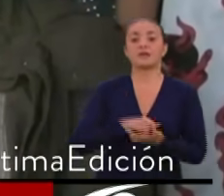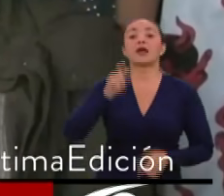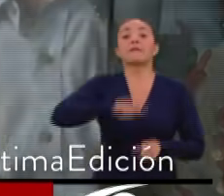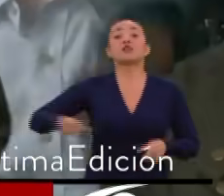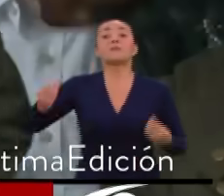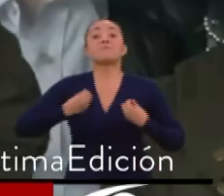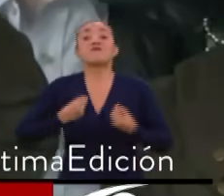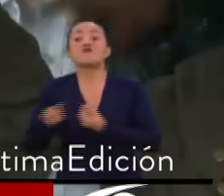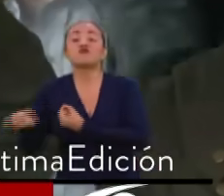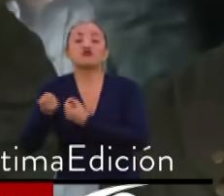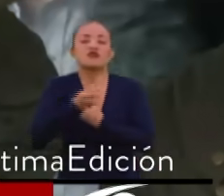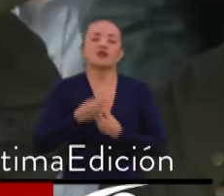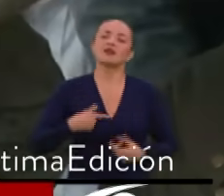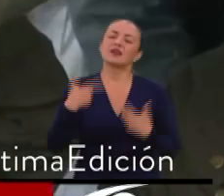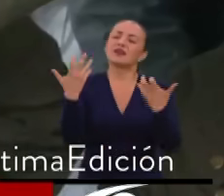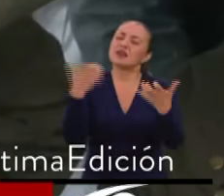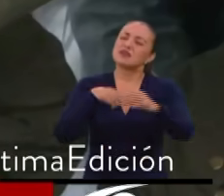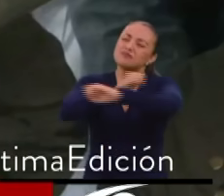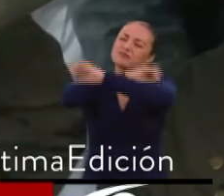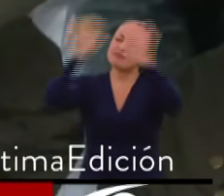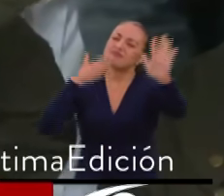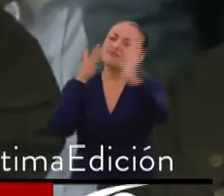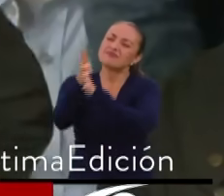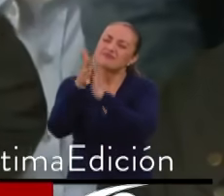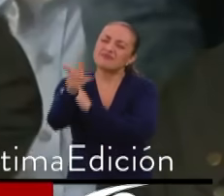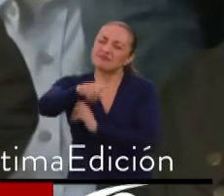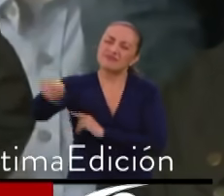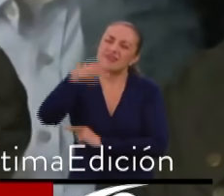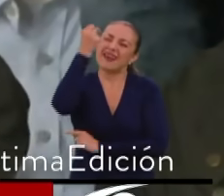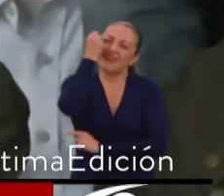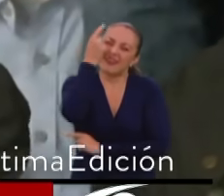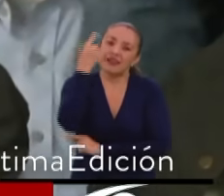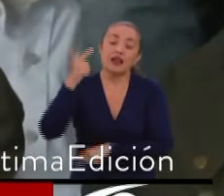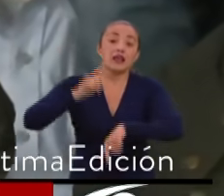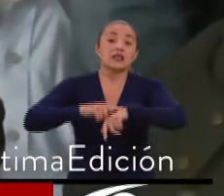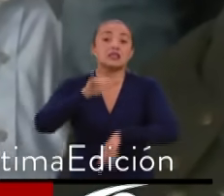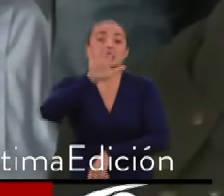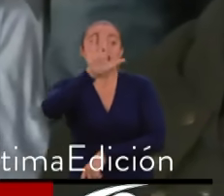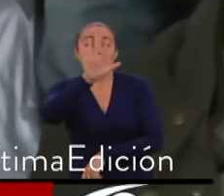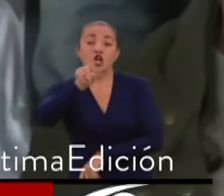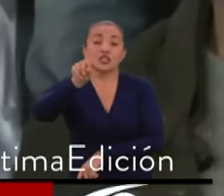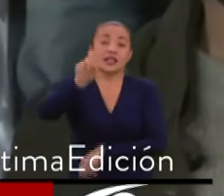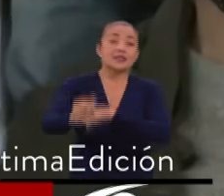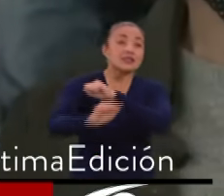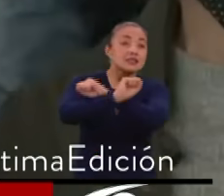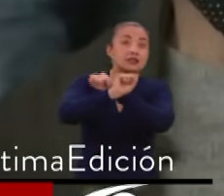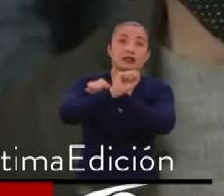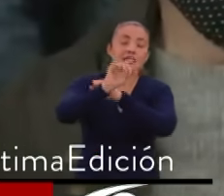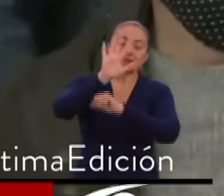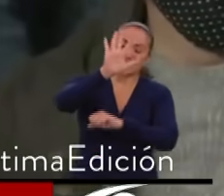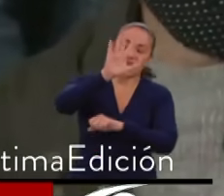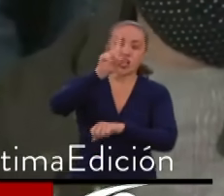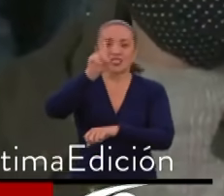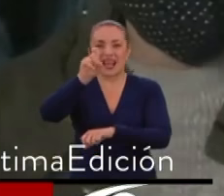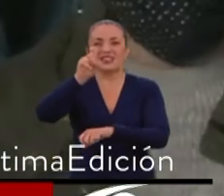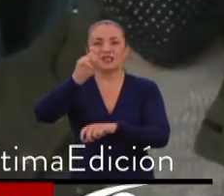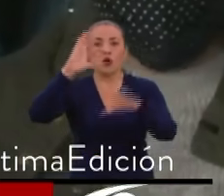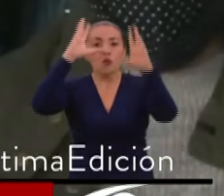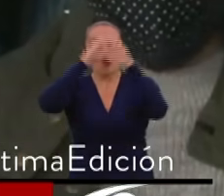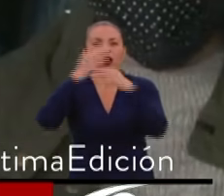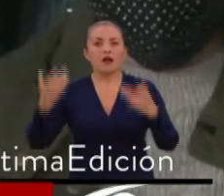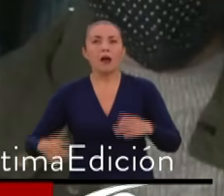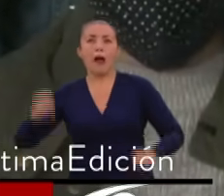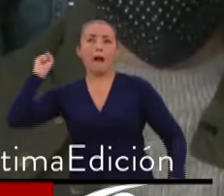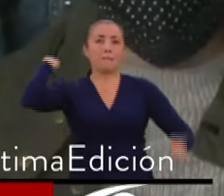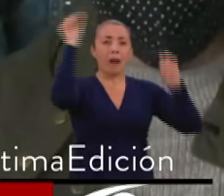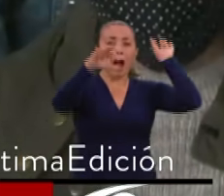palabra. Yo quiero que usted entienda lo que es estar a las 5, 6, 6 de la noche, cuando entran y rompen